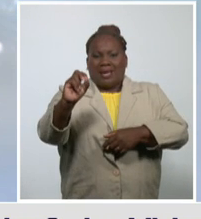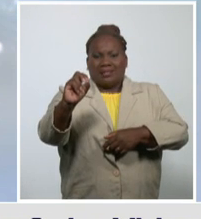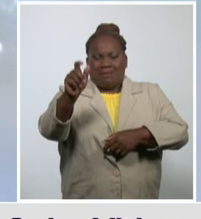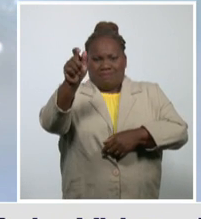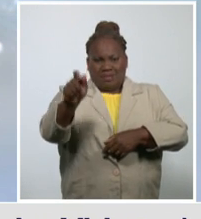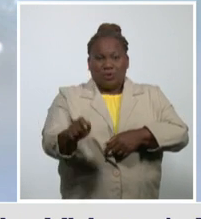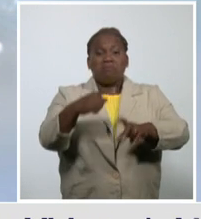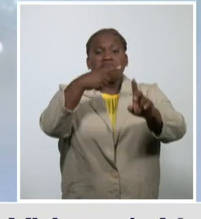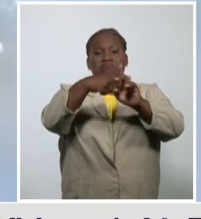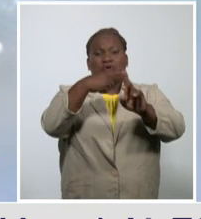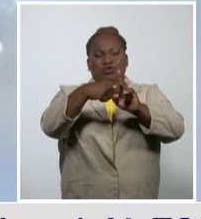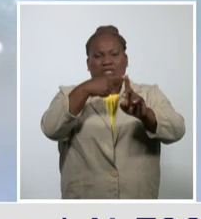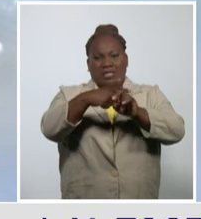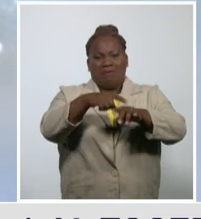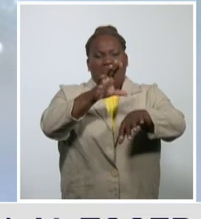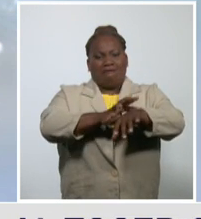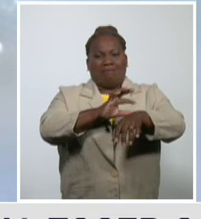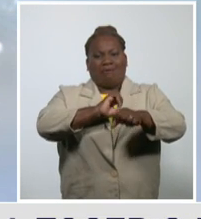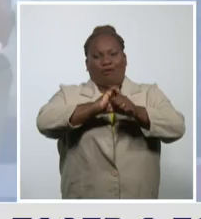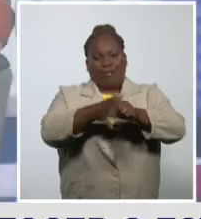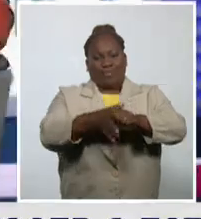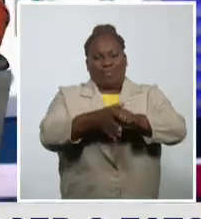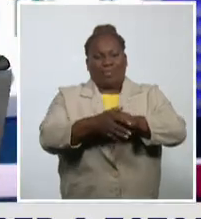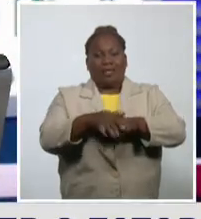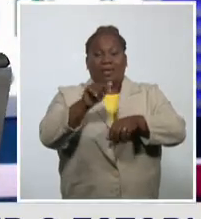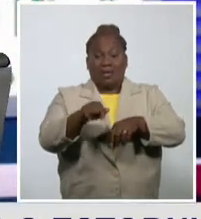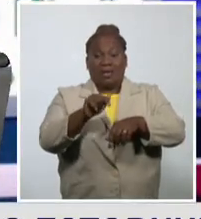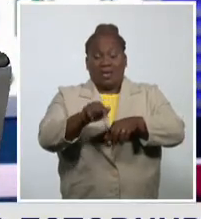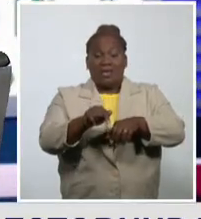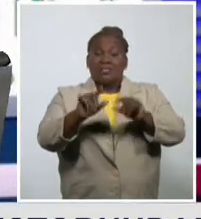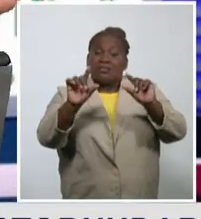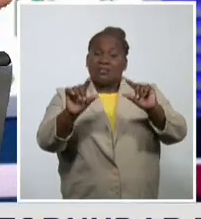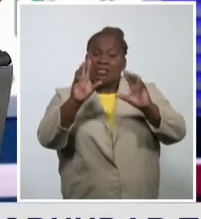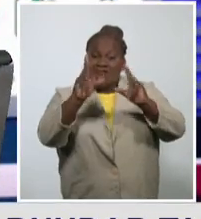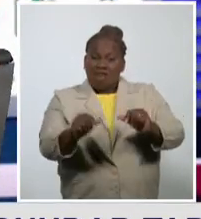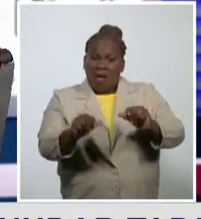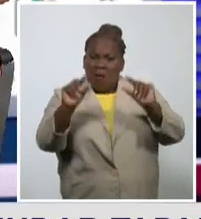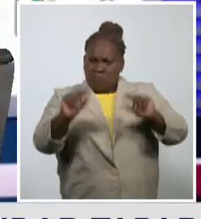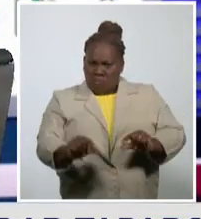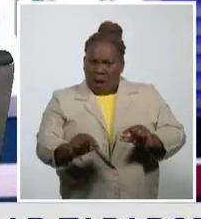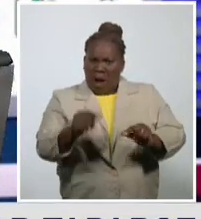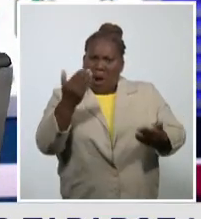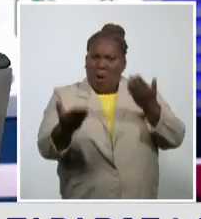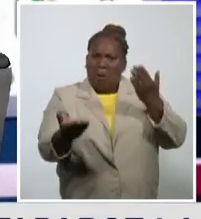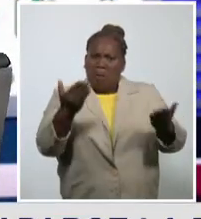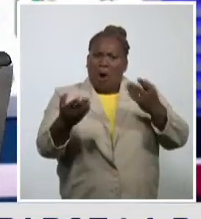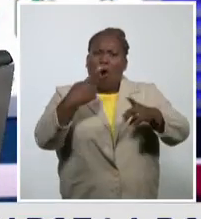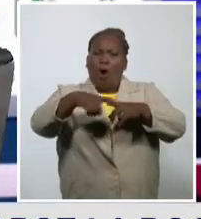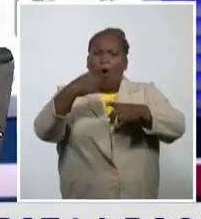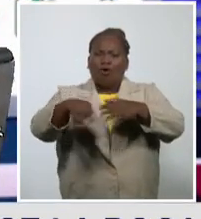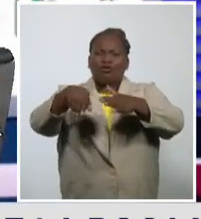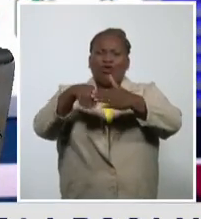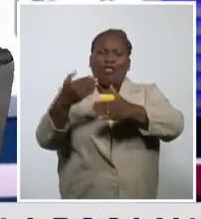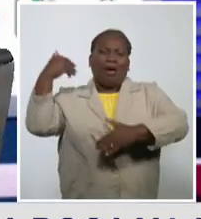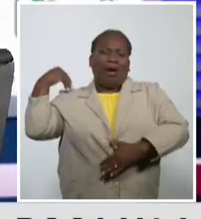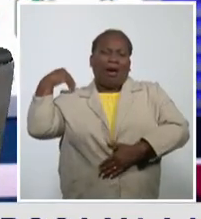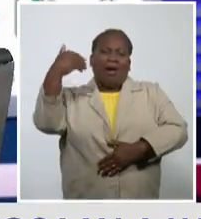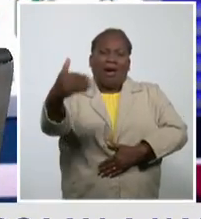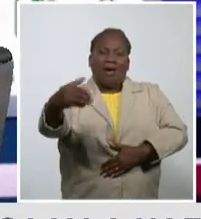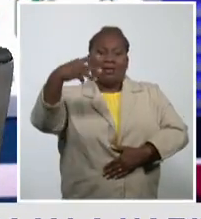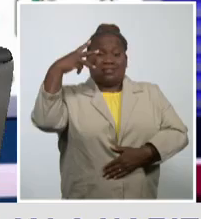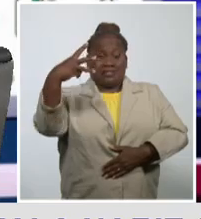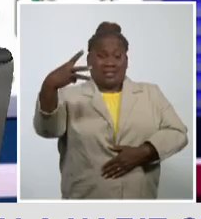positivos con la enfermedad. Decíamos que es una baja cifra en comparación con otras jornadas y por tercera jornada